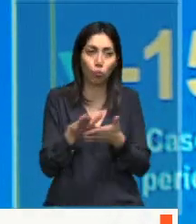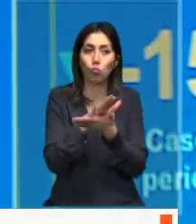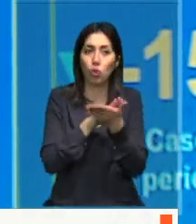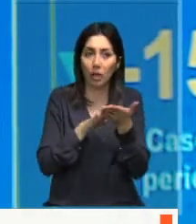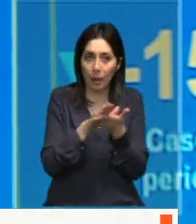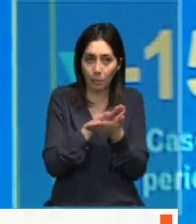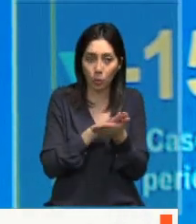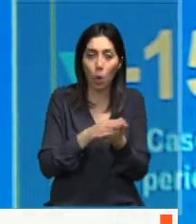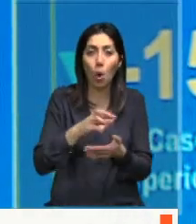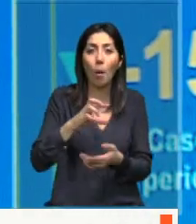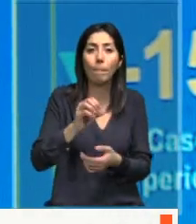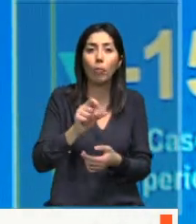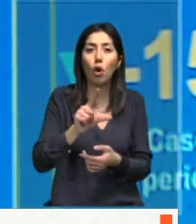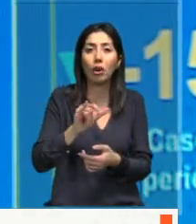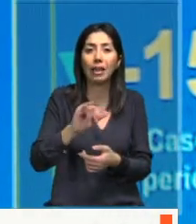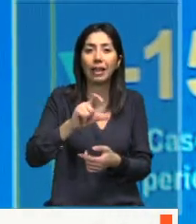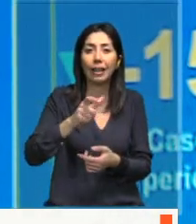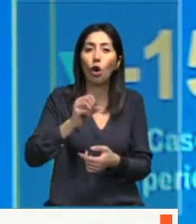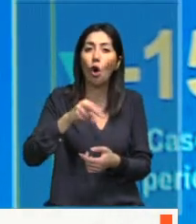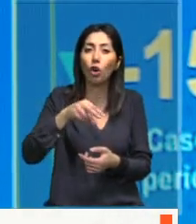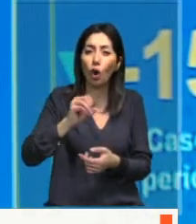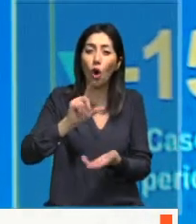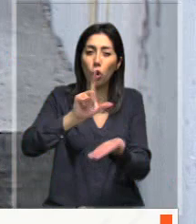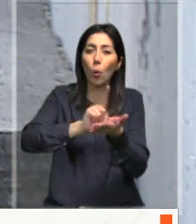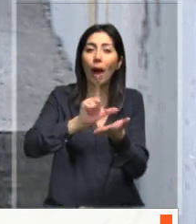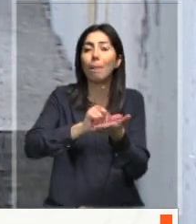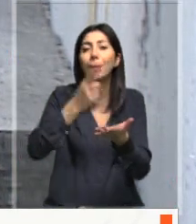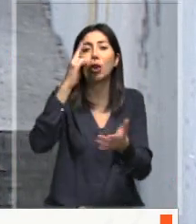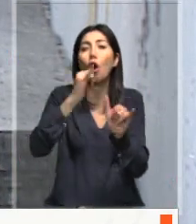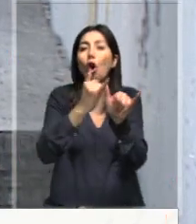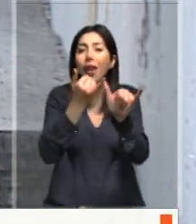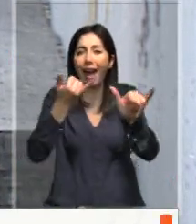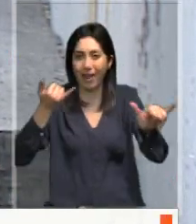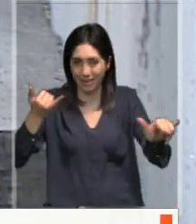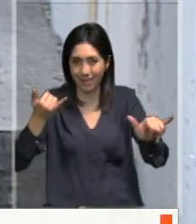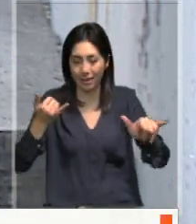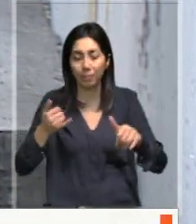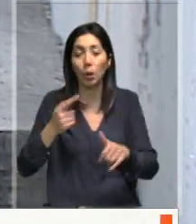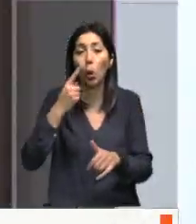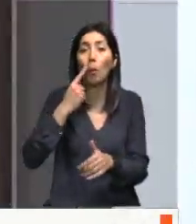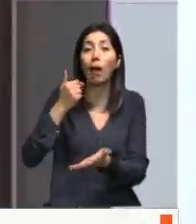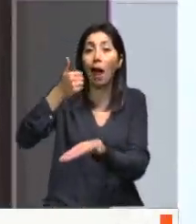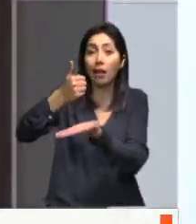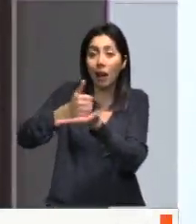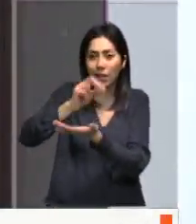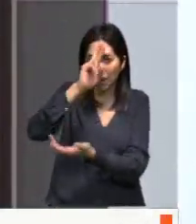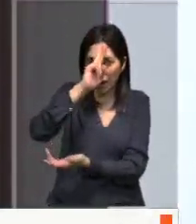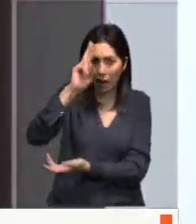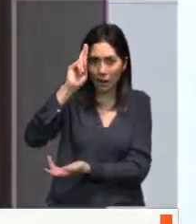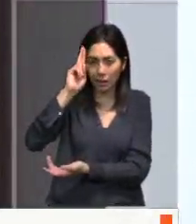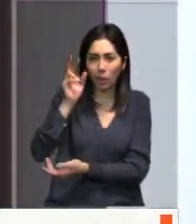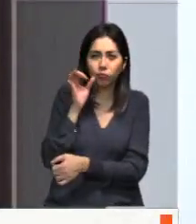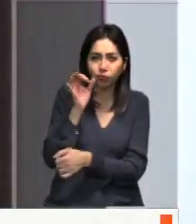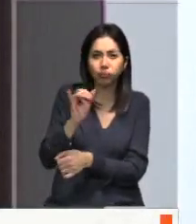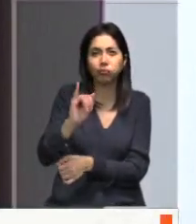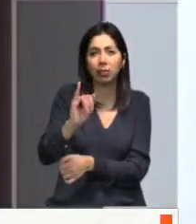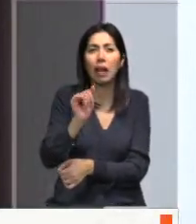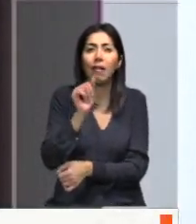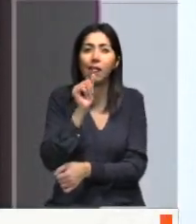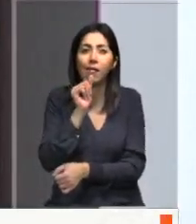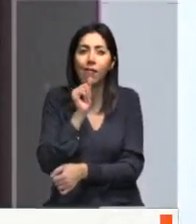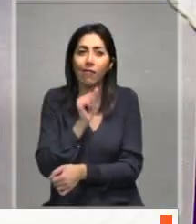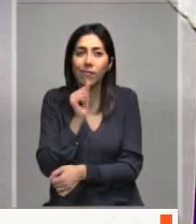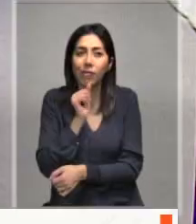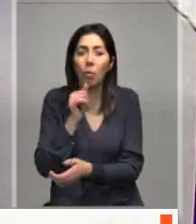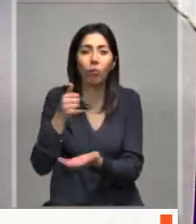unos polígonos virtuales que hoy día estamos haciendo la propuesta. El alcalde de La Reina asegura que ha detectado deficiencias en el uso de armas de